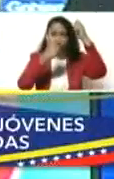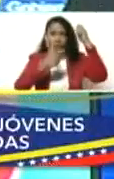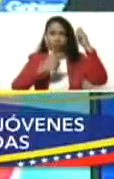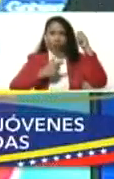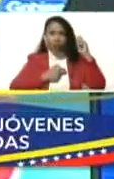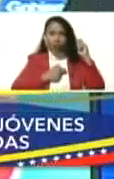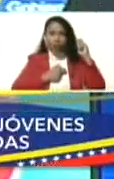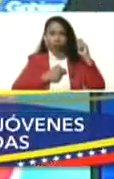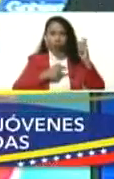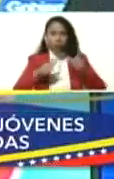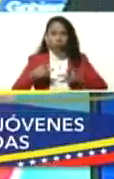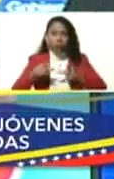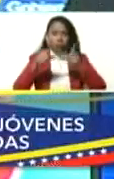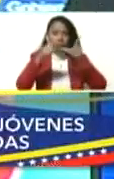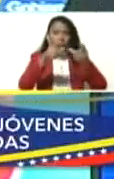título,